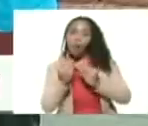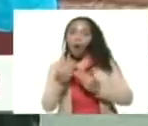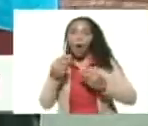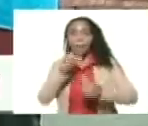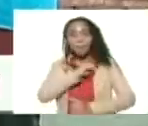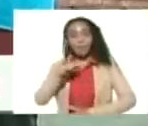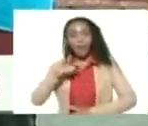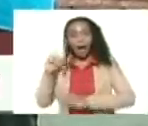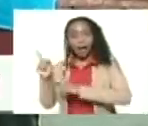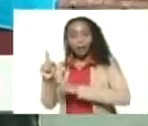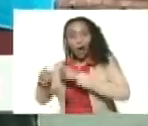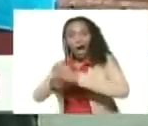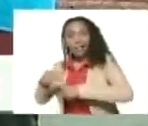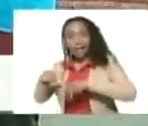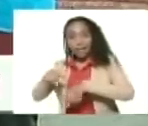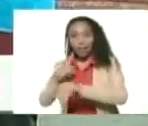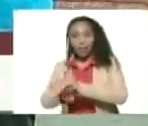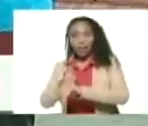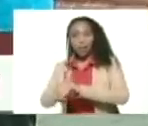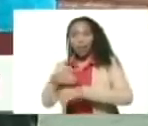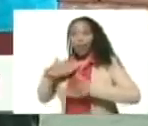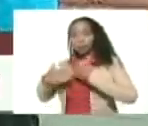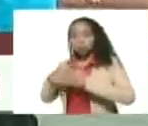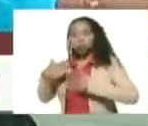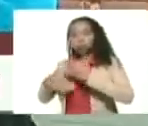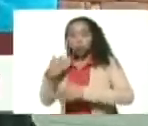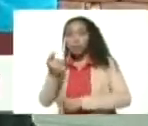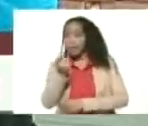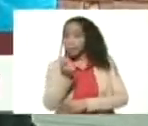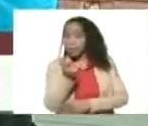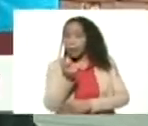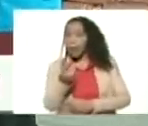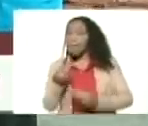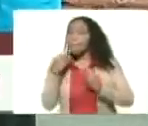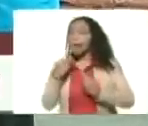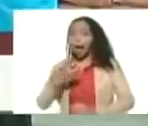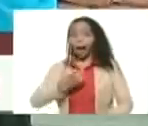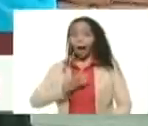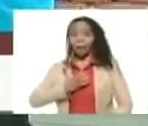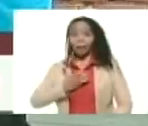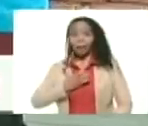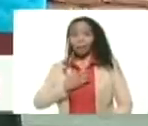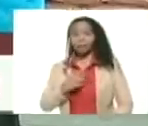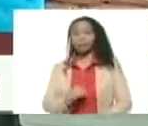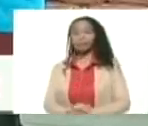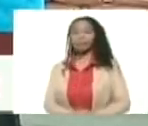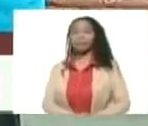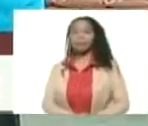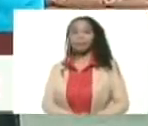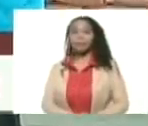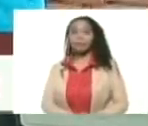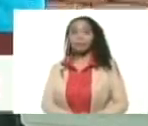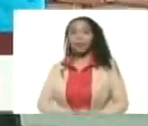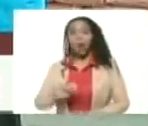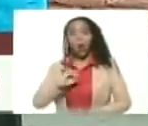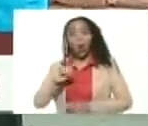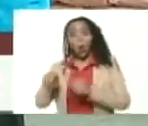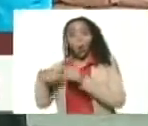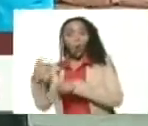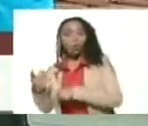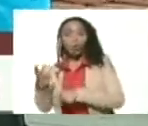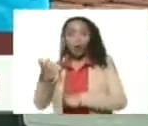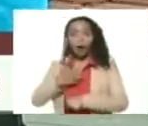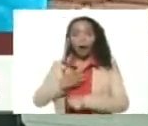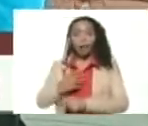Eso hace que, por ejemplo, en este momento estemos procesando semillas para el alcalde de Viruaca o para el alcalde de